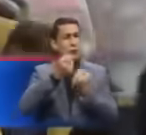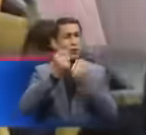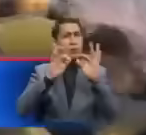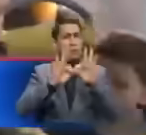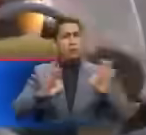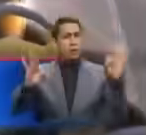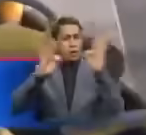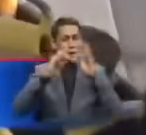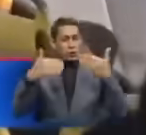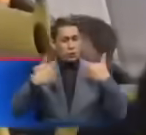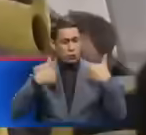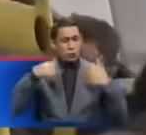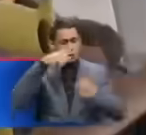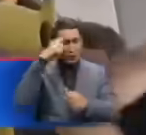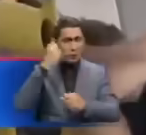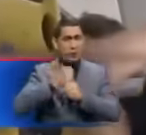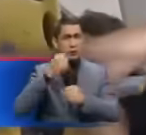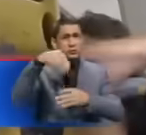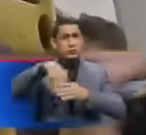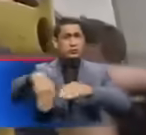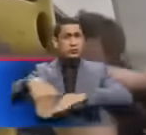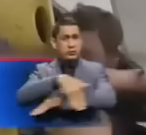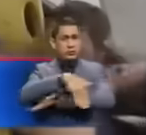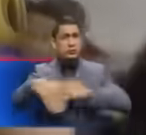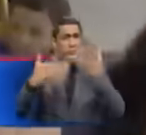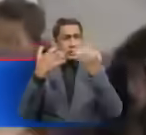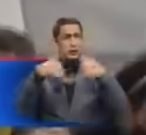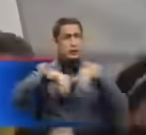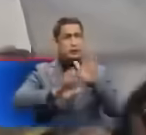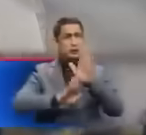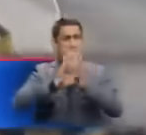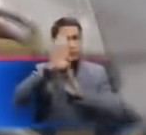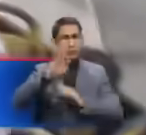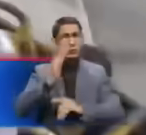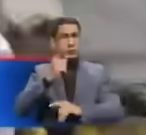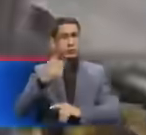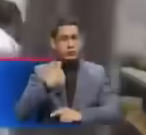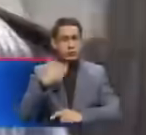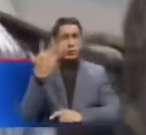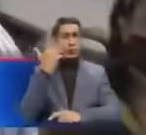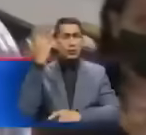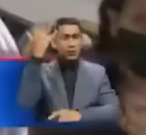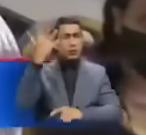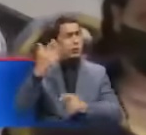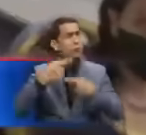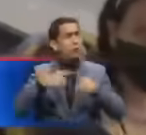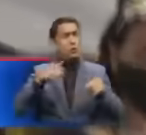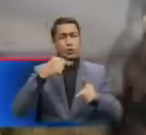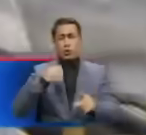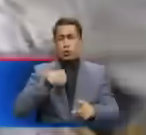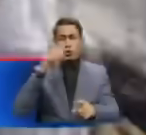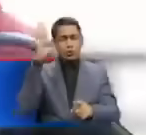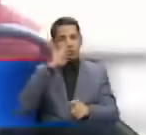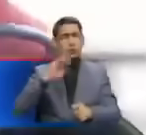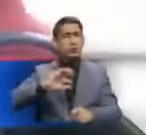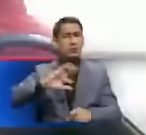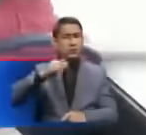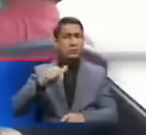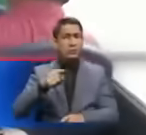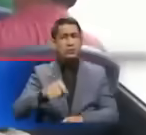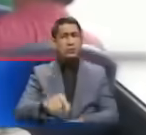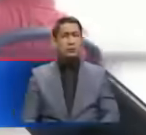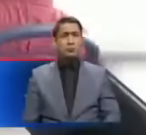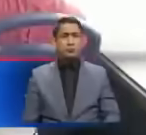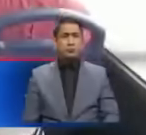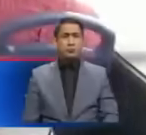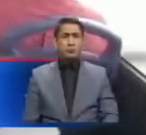gano la vida. De esta manera trato de salir hacia adelante, haciéndolo de cantante, pero no haciéndolo de asaltante. ¿Sí o no, José Delgado? Amigo, hay que